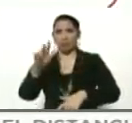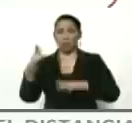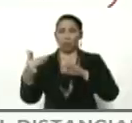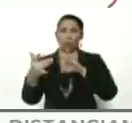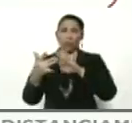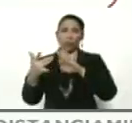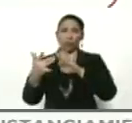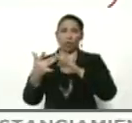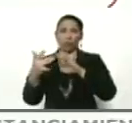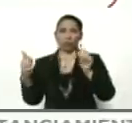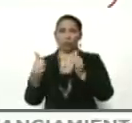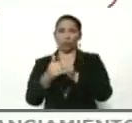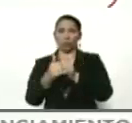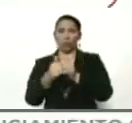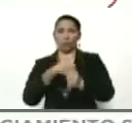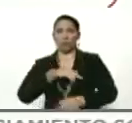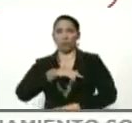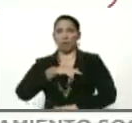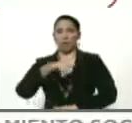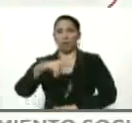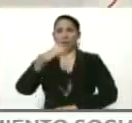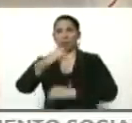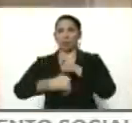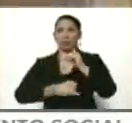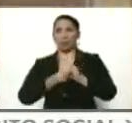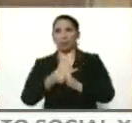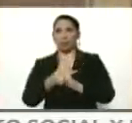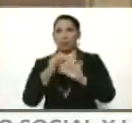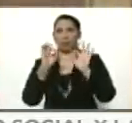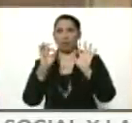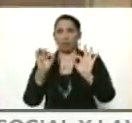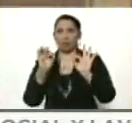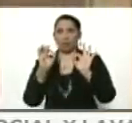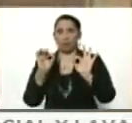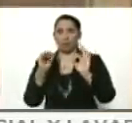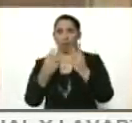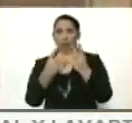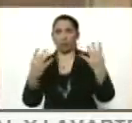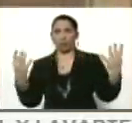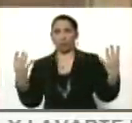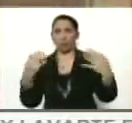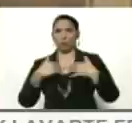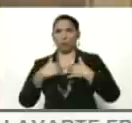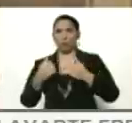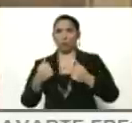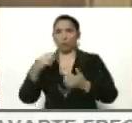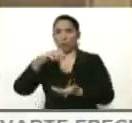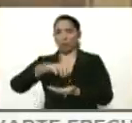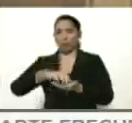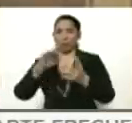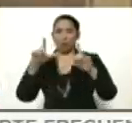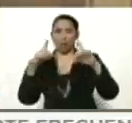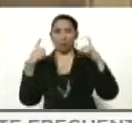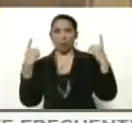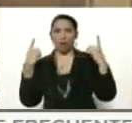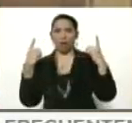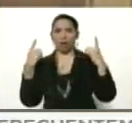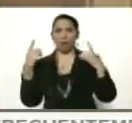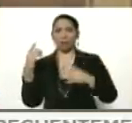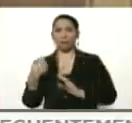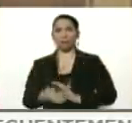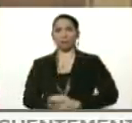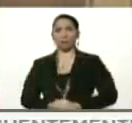contacto con viajero internacional, específicamente en el cordón sanitario del Estado de La Guaira, en Los